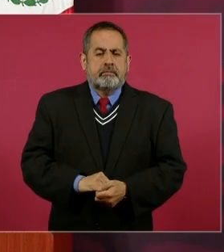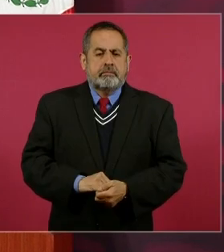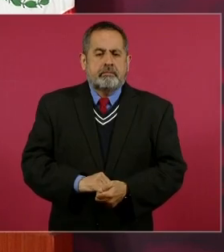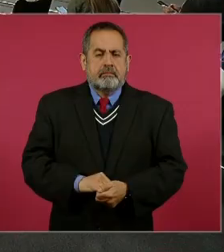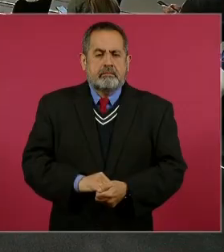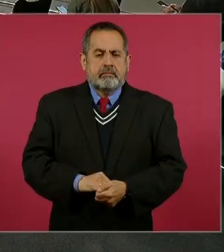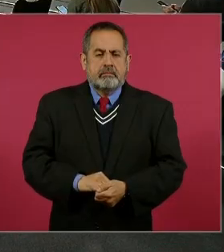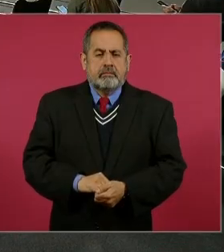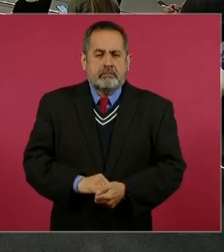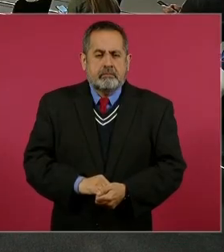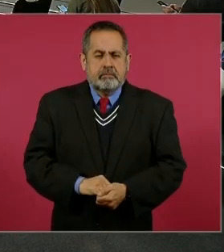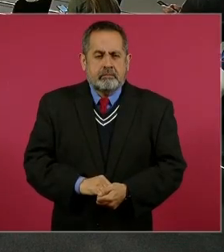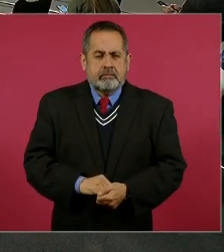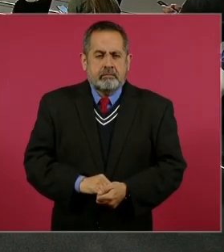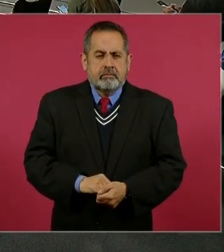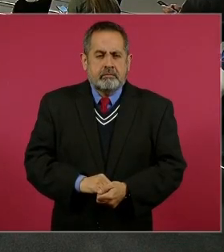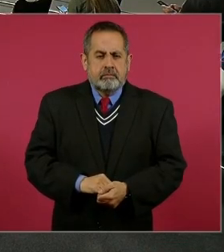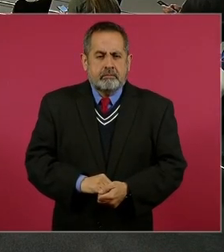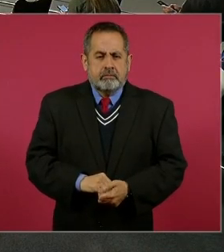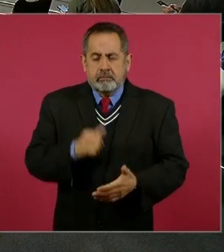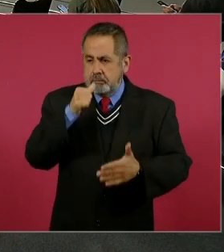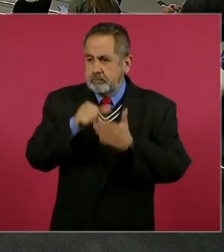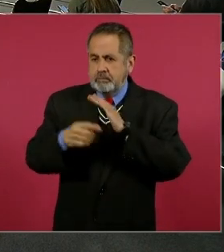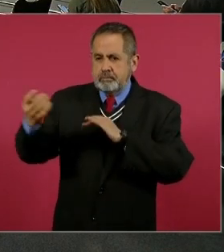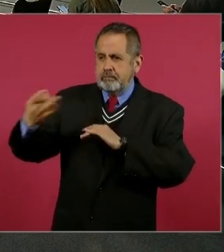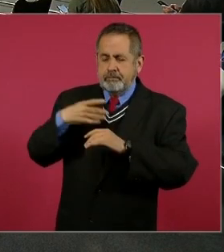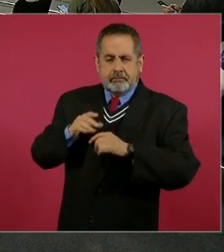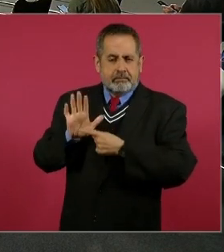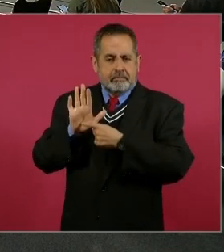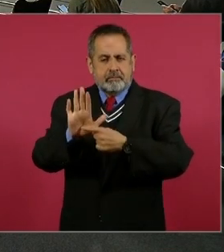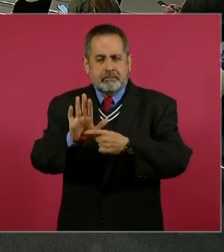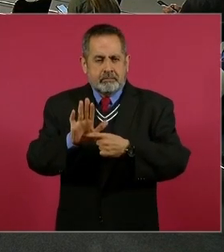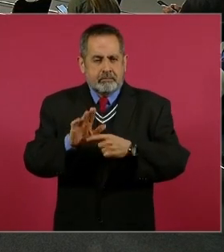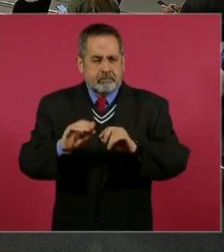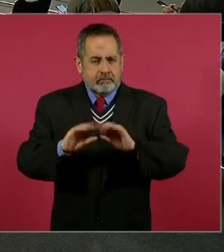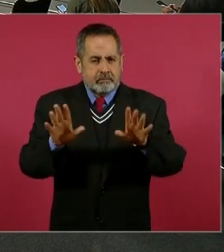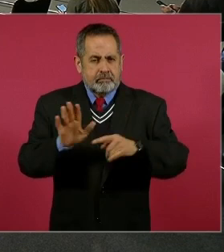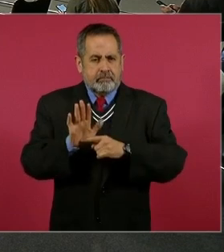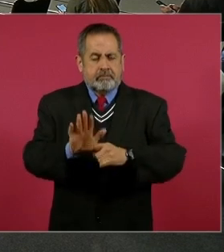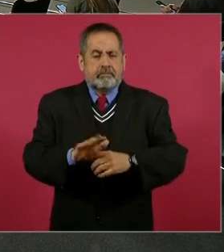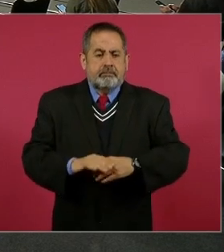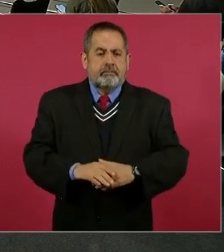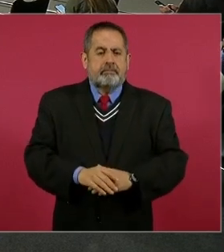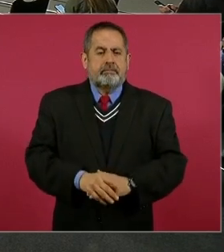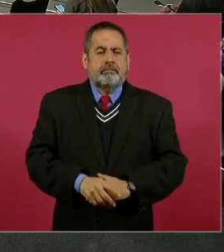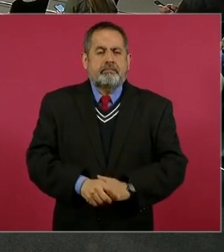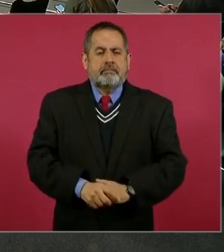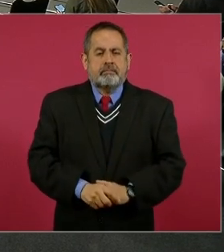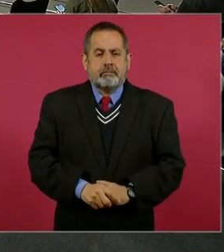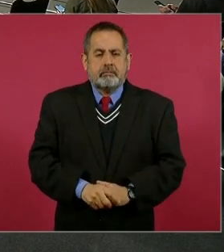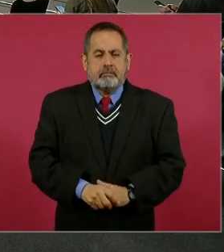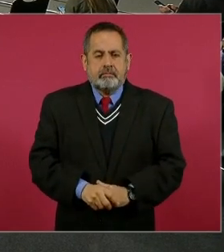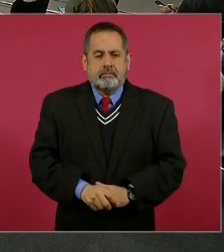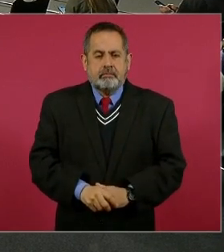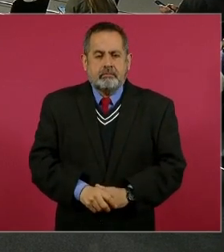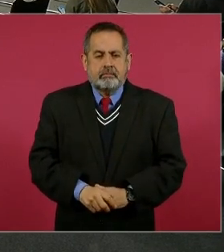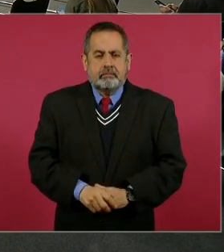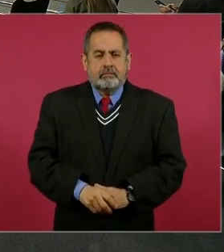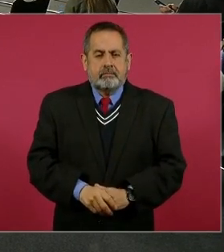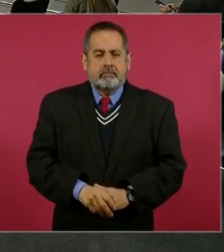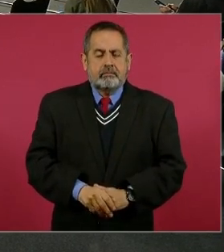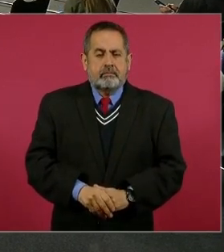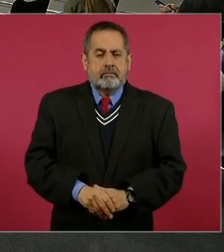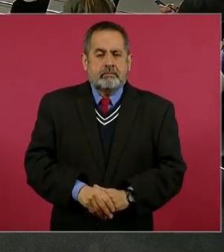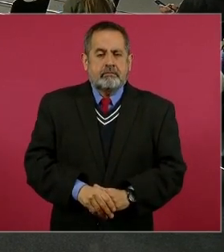A ver, que manden la carta. Habla sobre lo que ayer pasó con el gobierno de agua de